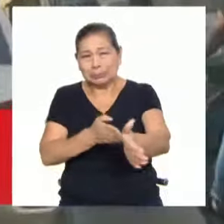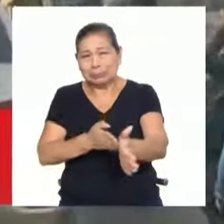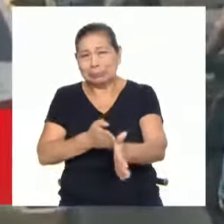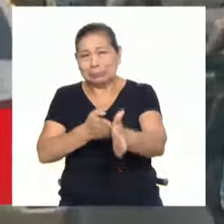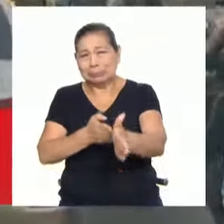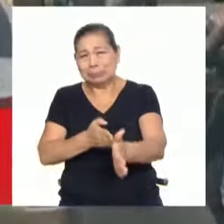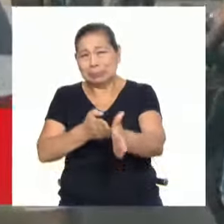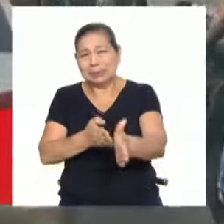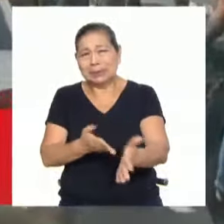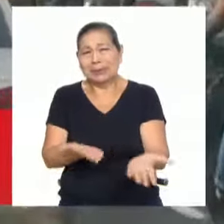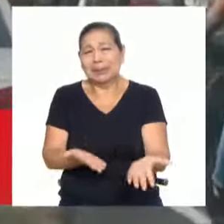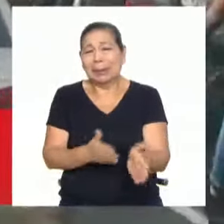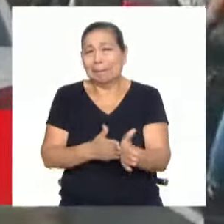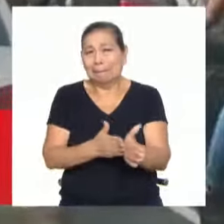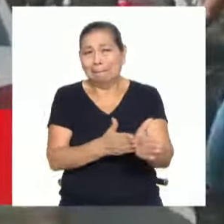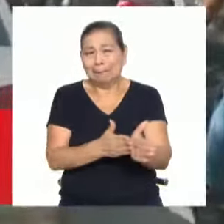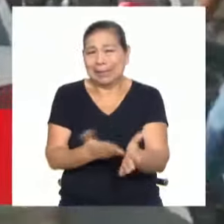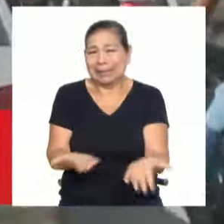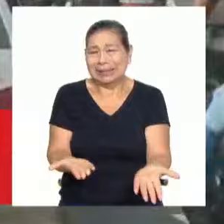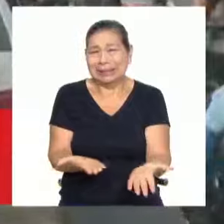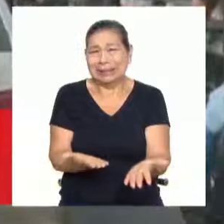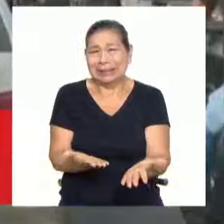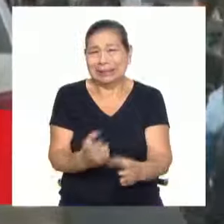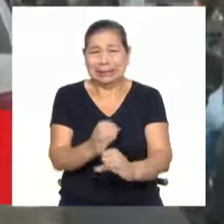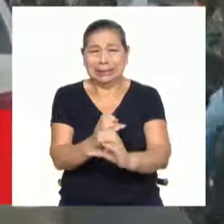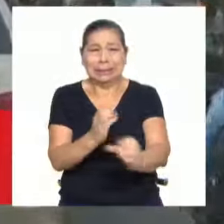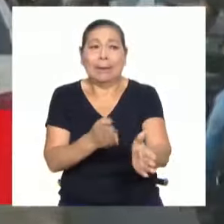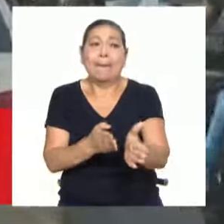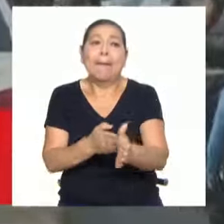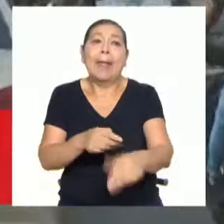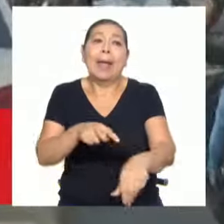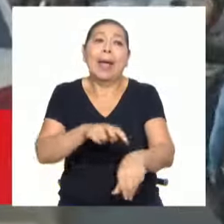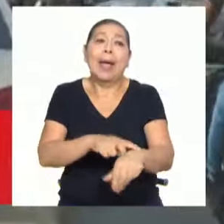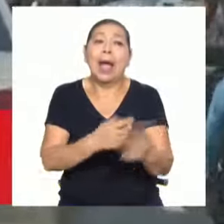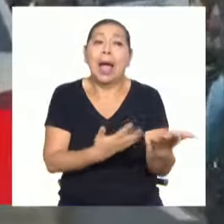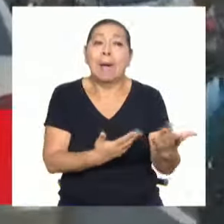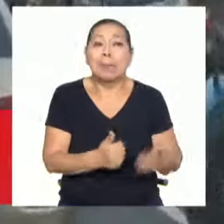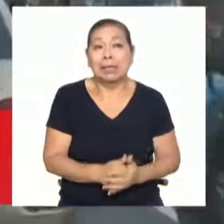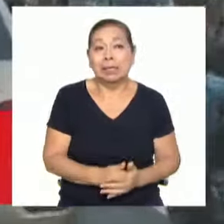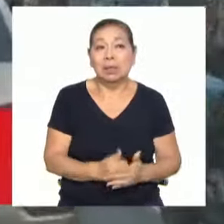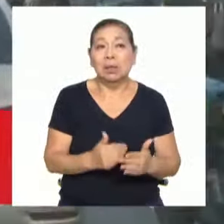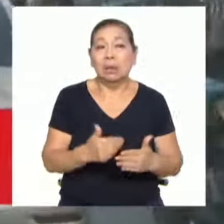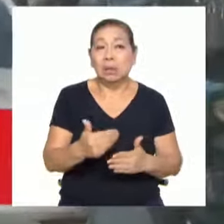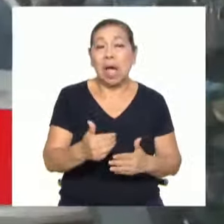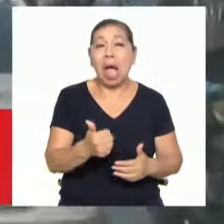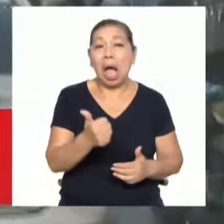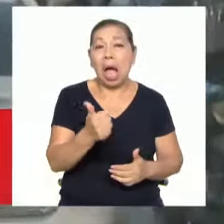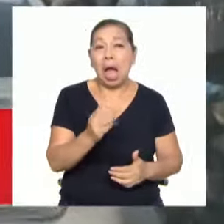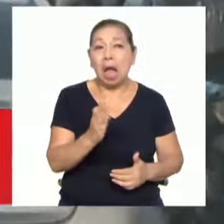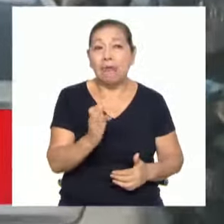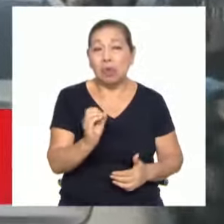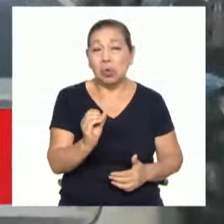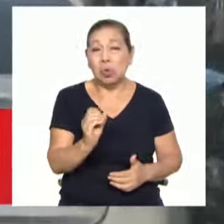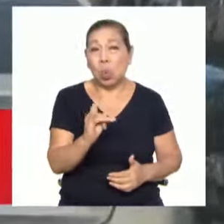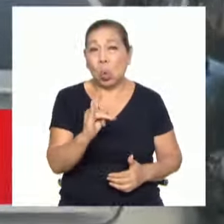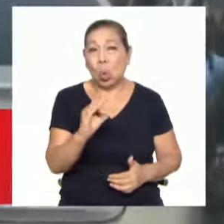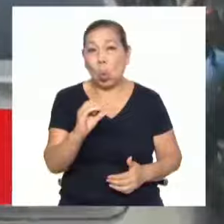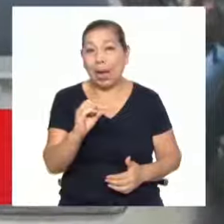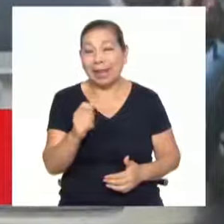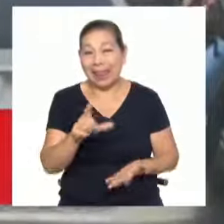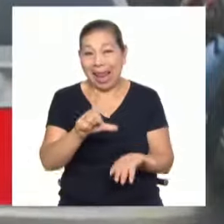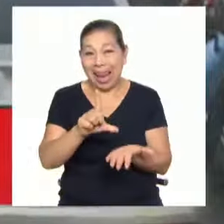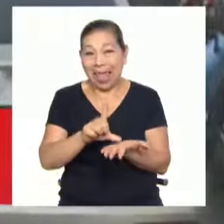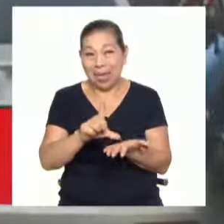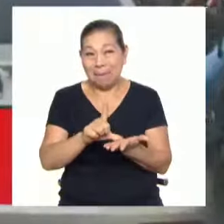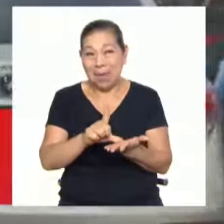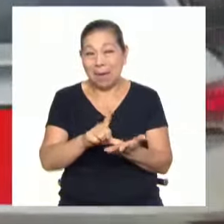estos buses del Metropolitano que están totalmente detenidos. Así, esta es altura de Alfonso Ugarte, lo que nos reportan, y parece esta